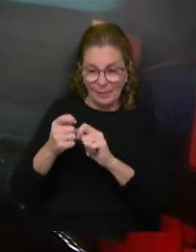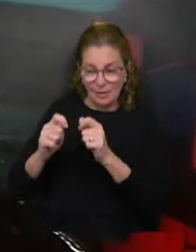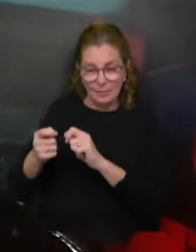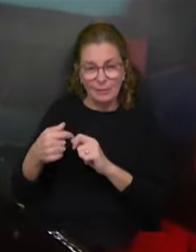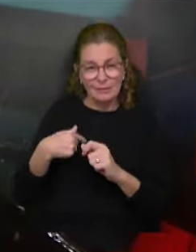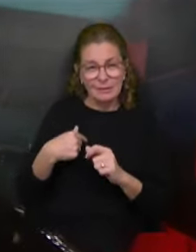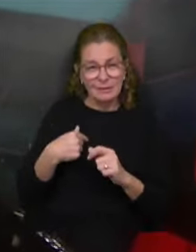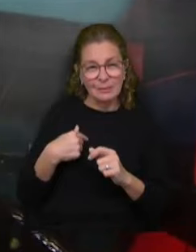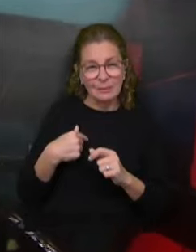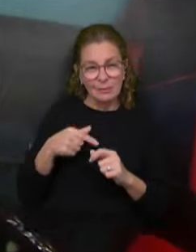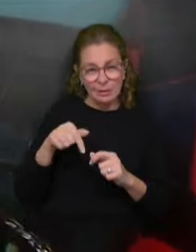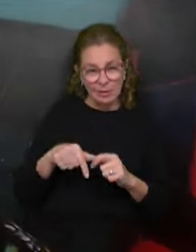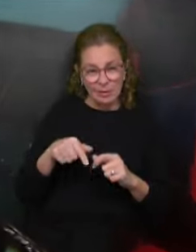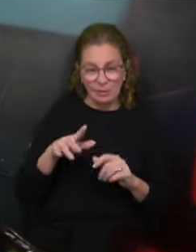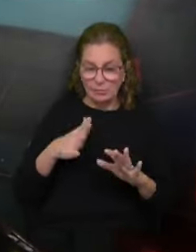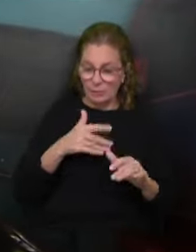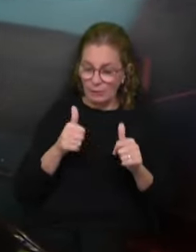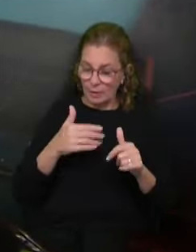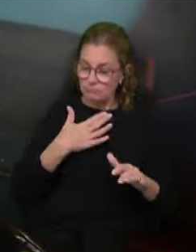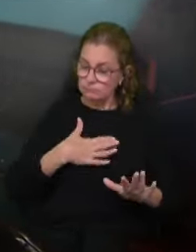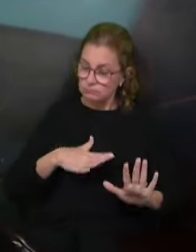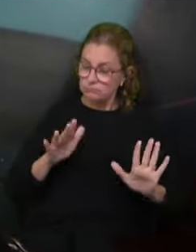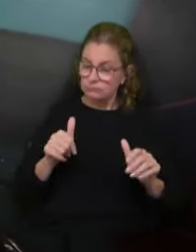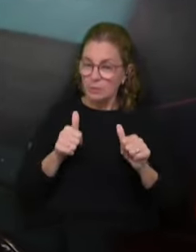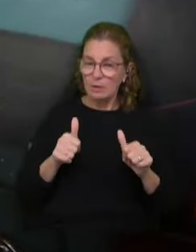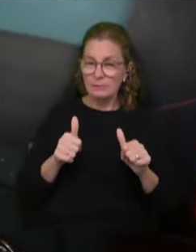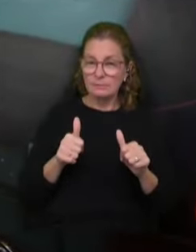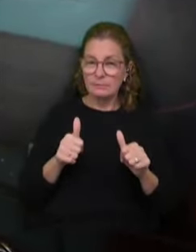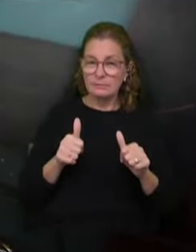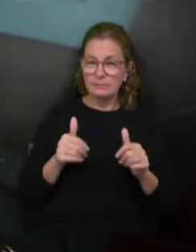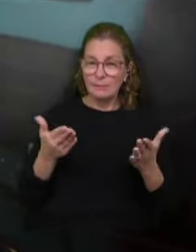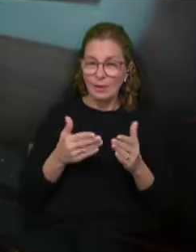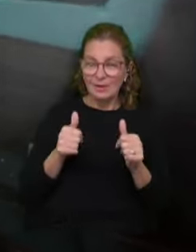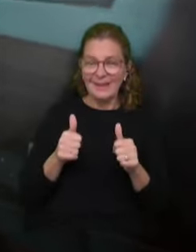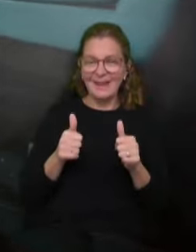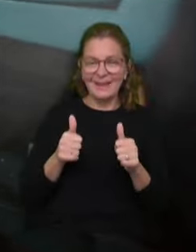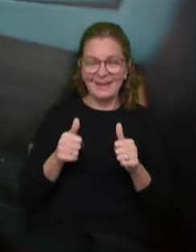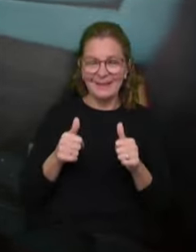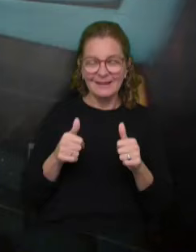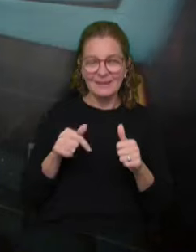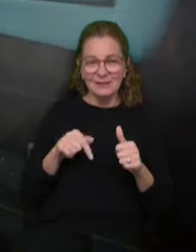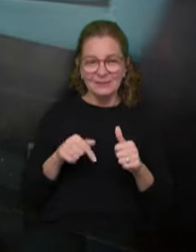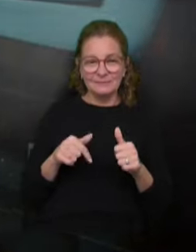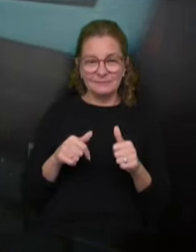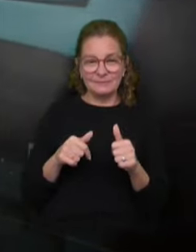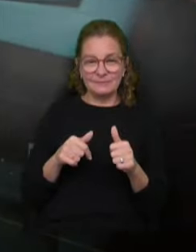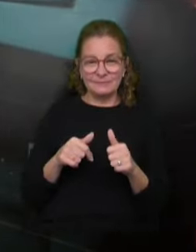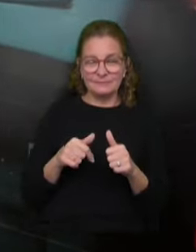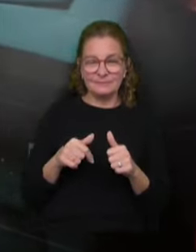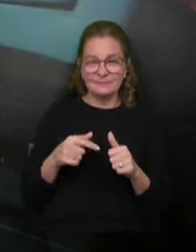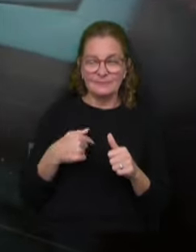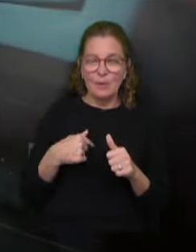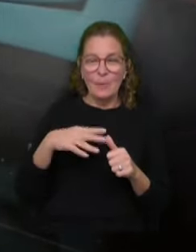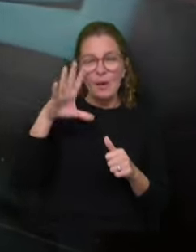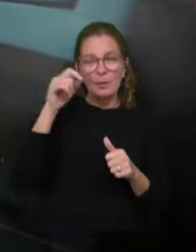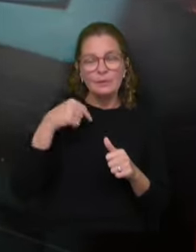Tienen momentos que identifican, decir, che, ahora estoy bien conmigo. Ahora estoy bien conmigo. No, yo me acuerdo de un momento